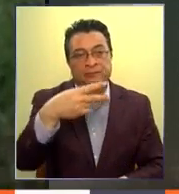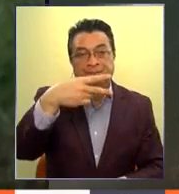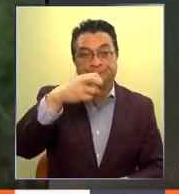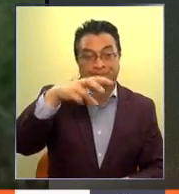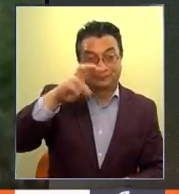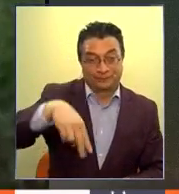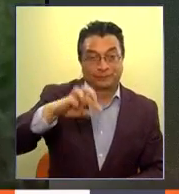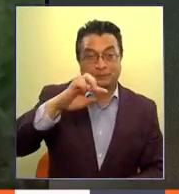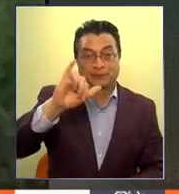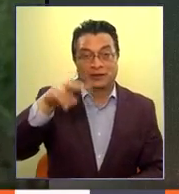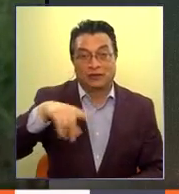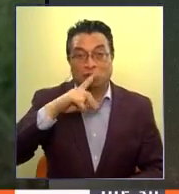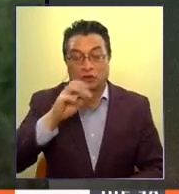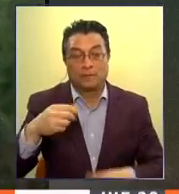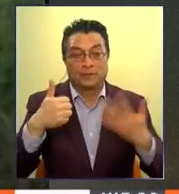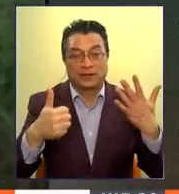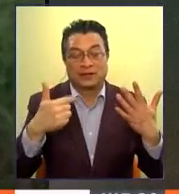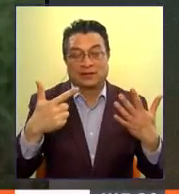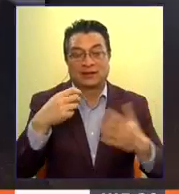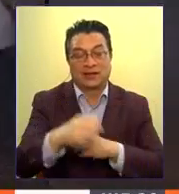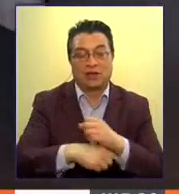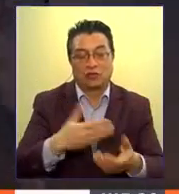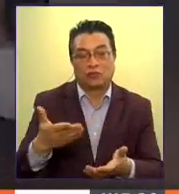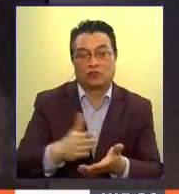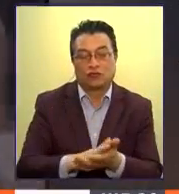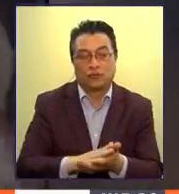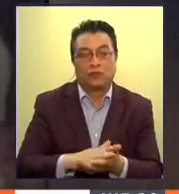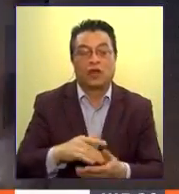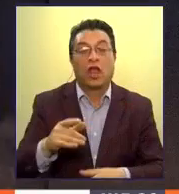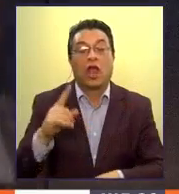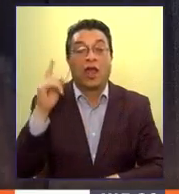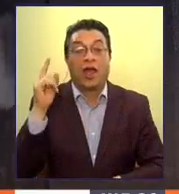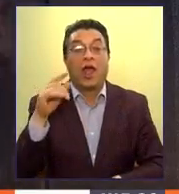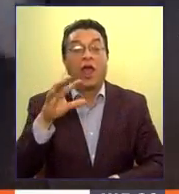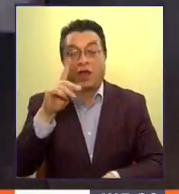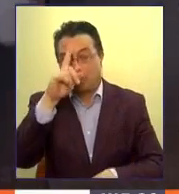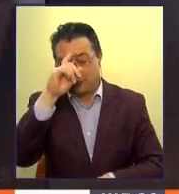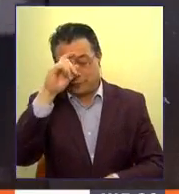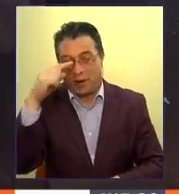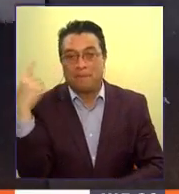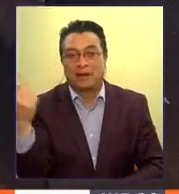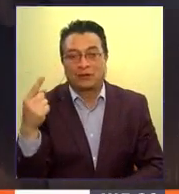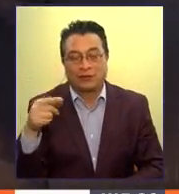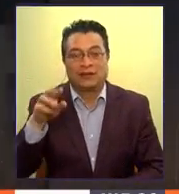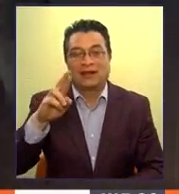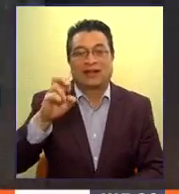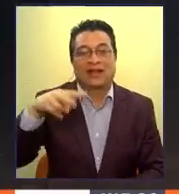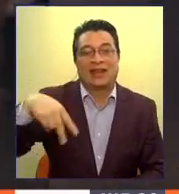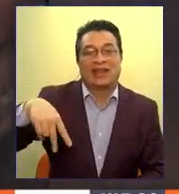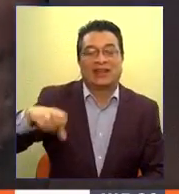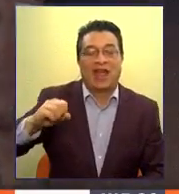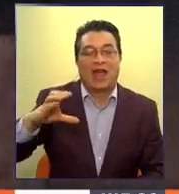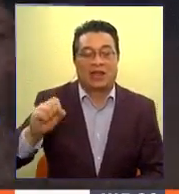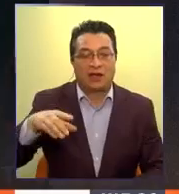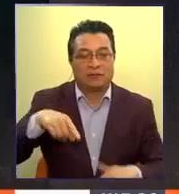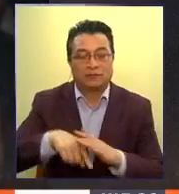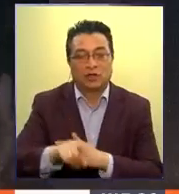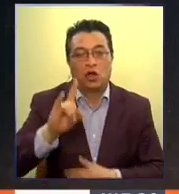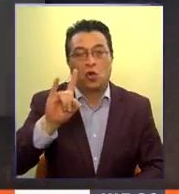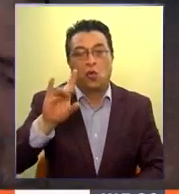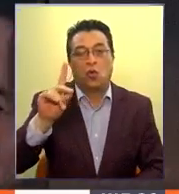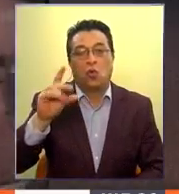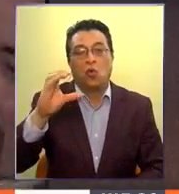los 67 años en la clínica Reñaca, en donde permanecía en estado grave internado en la UCI desde el 3 de julio pasado